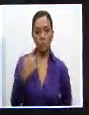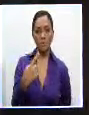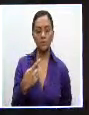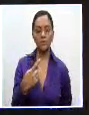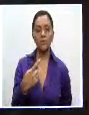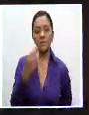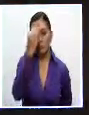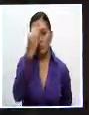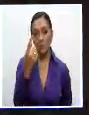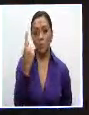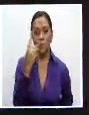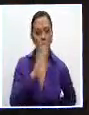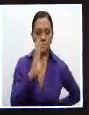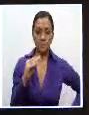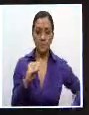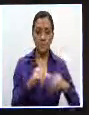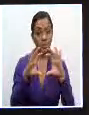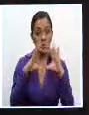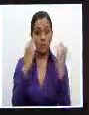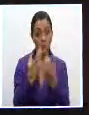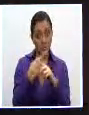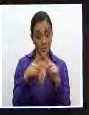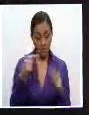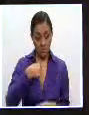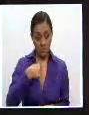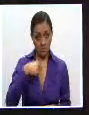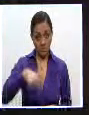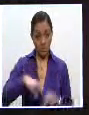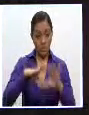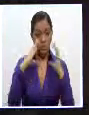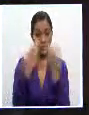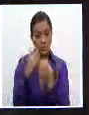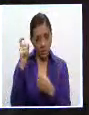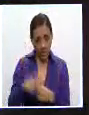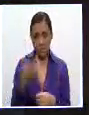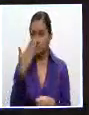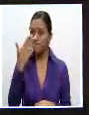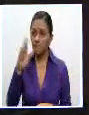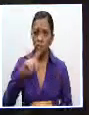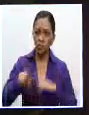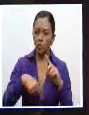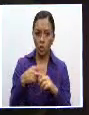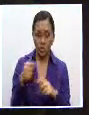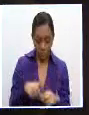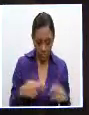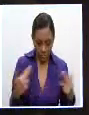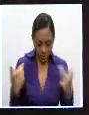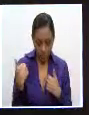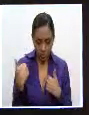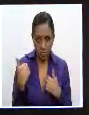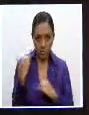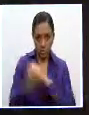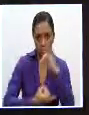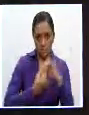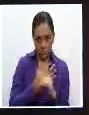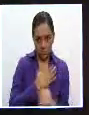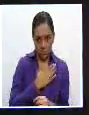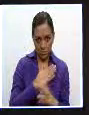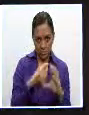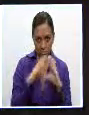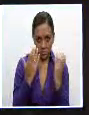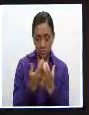debate un solo informe de comisión es nuestra comisión la que tiene que hacer frente a todo lo que tiene que ver con los instrumentos internacionales